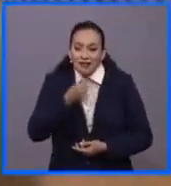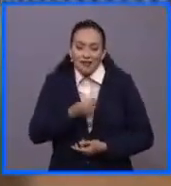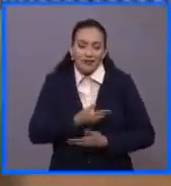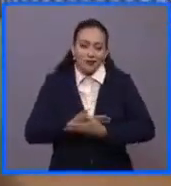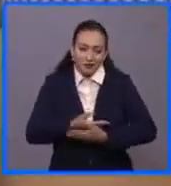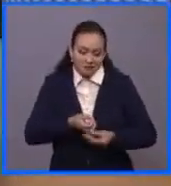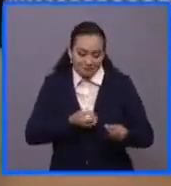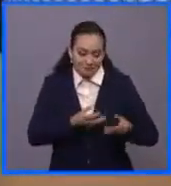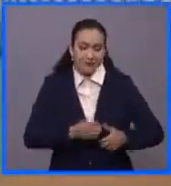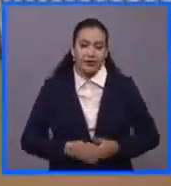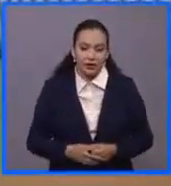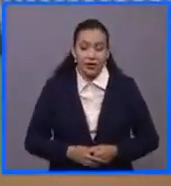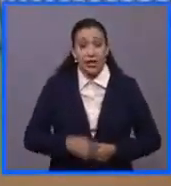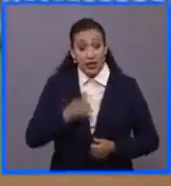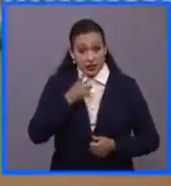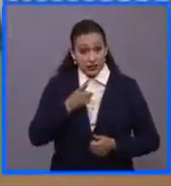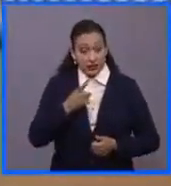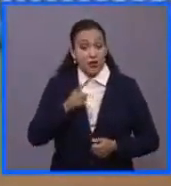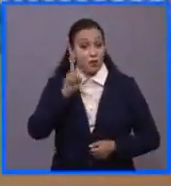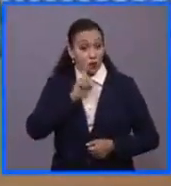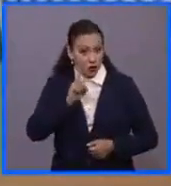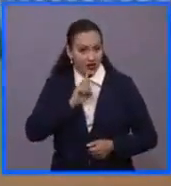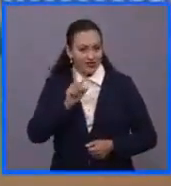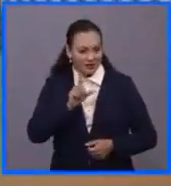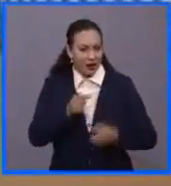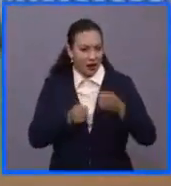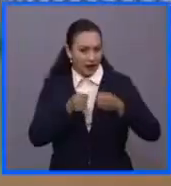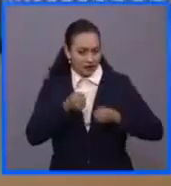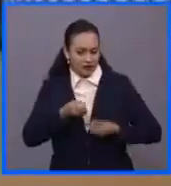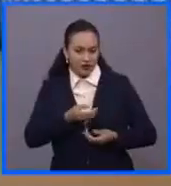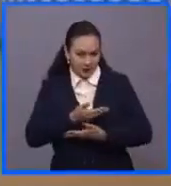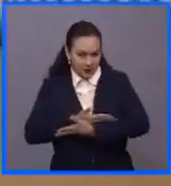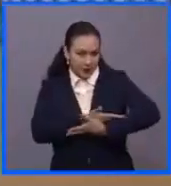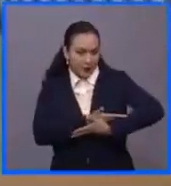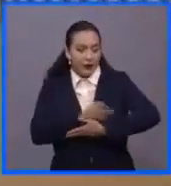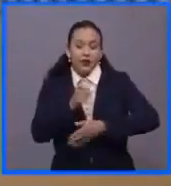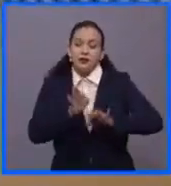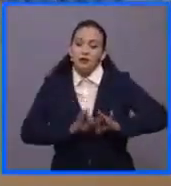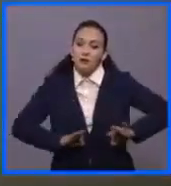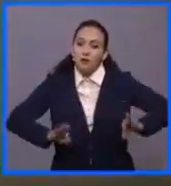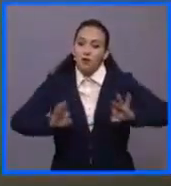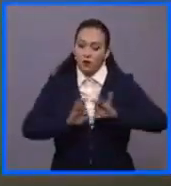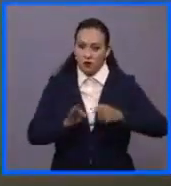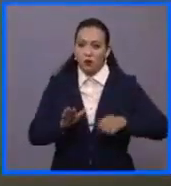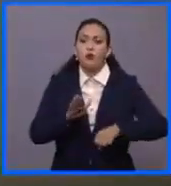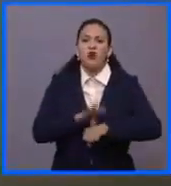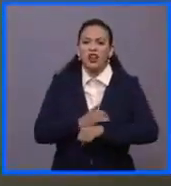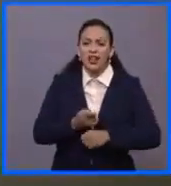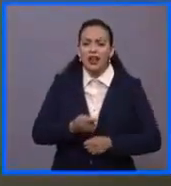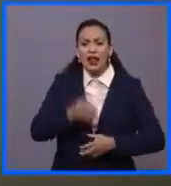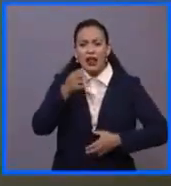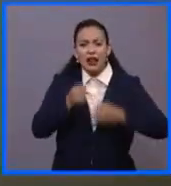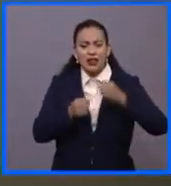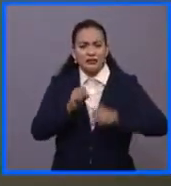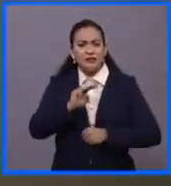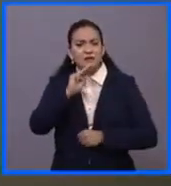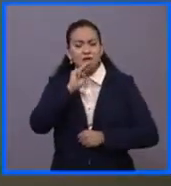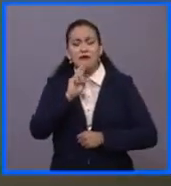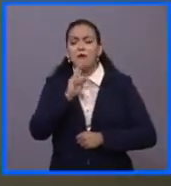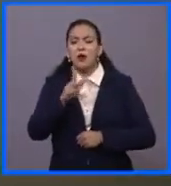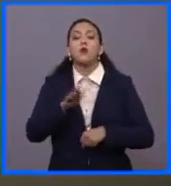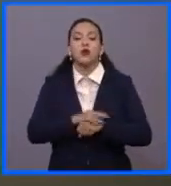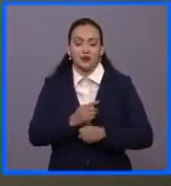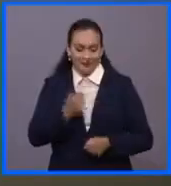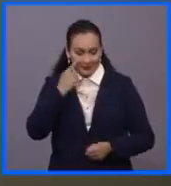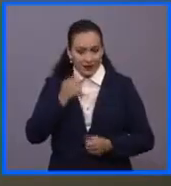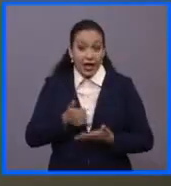esencial. Señaló que la lactancia es un derecho y una forma natural de alimentación que nutre mejor a las infancias, además de que es segura para el